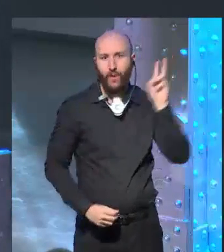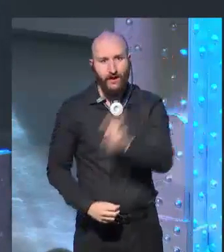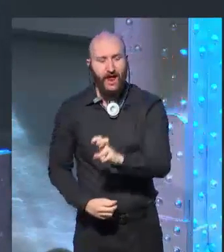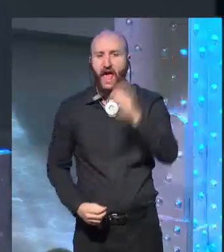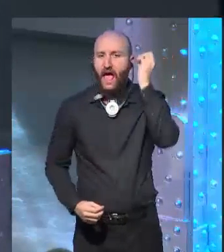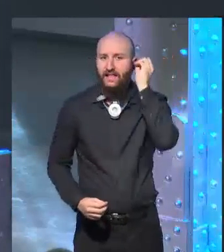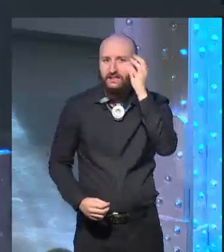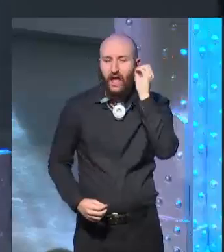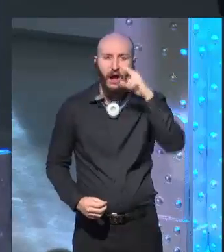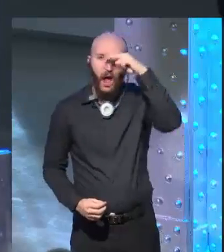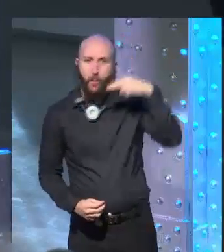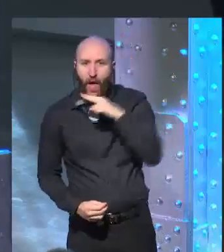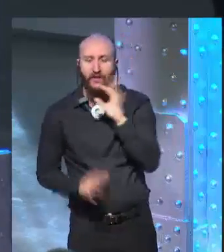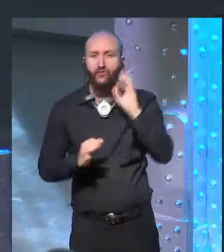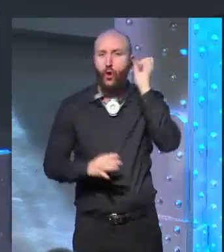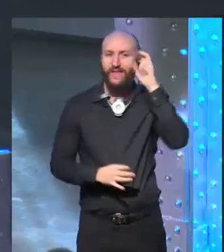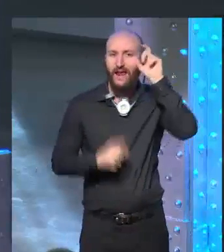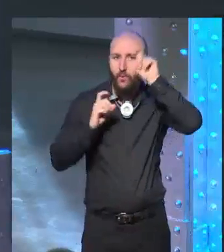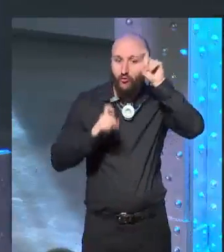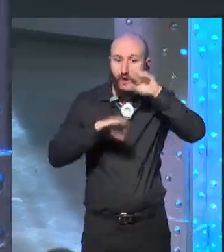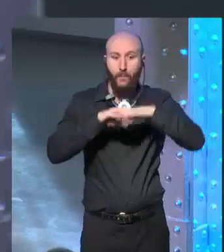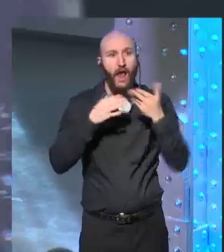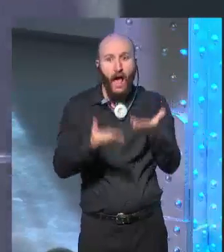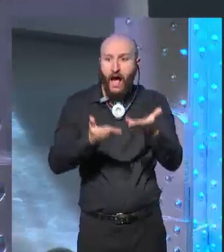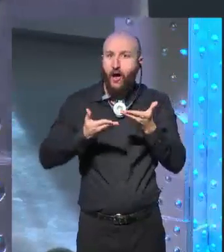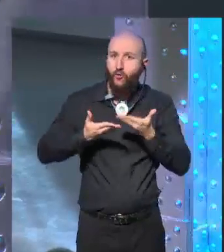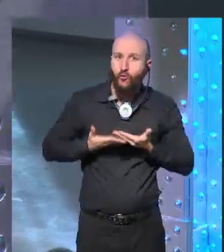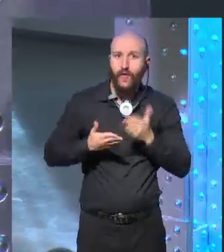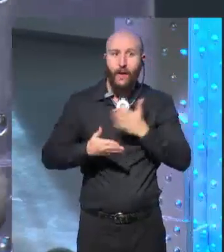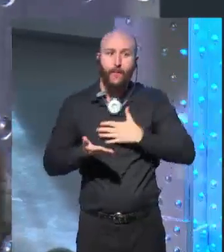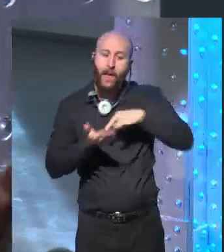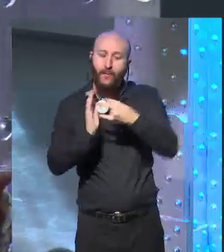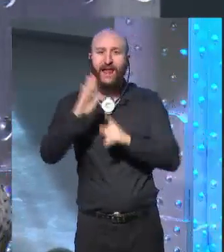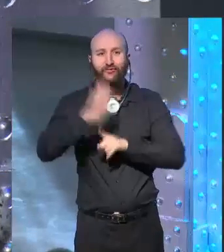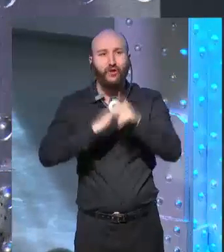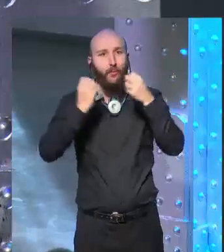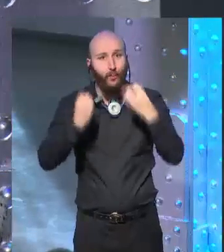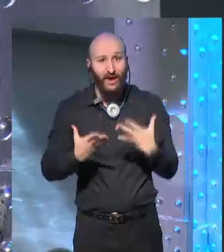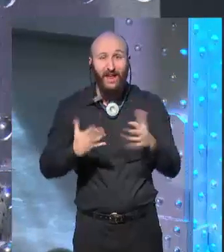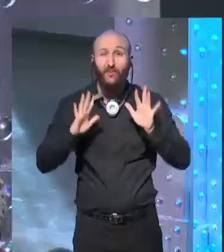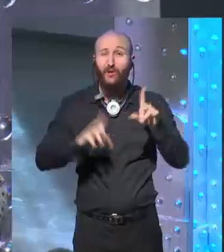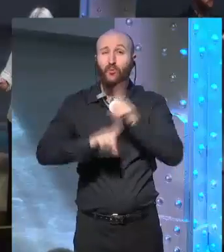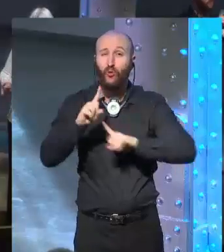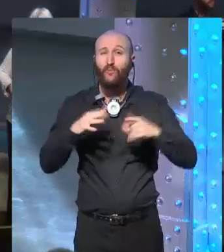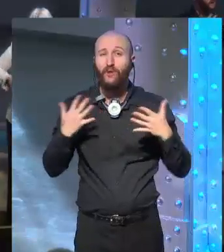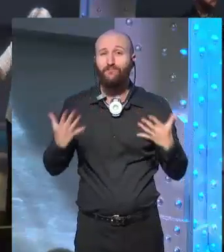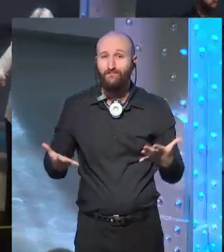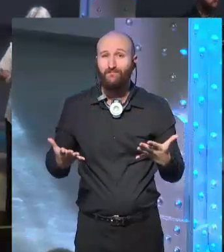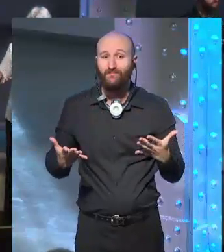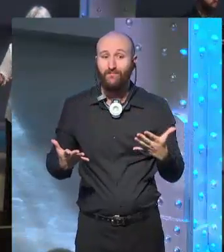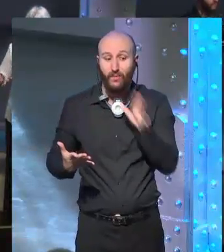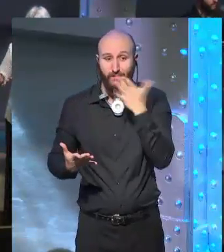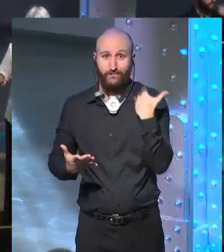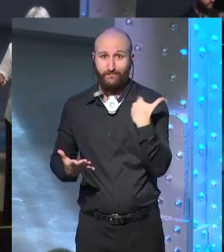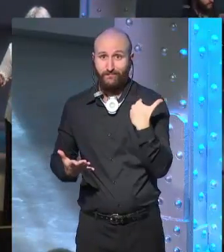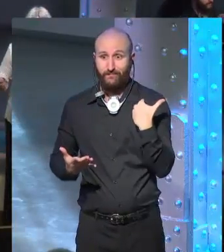los padres, hablar a los profesores y ayudarnos a desarrollar este plan? El problema era que en los años